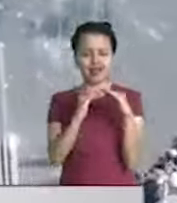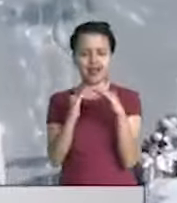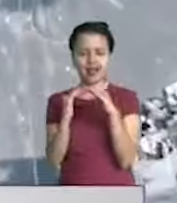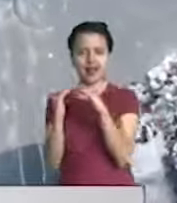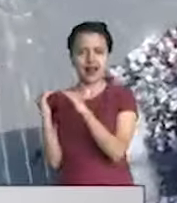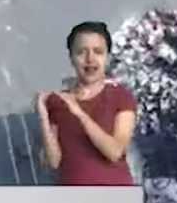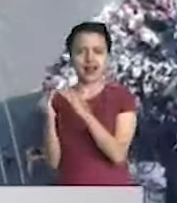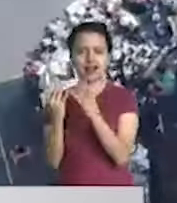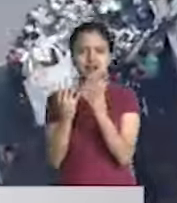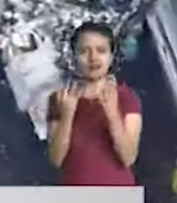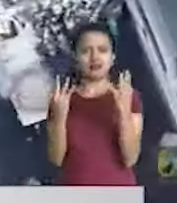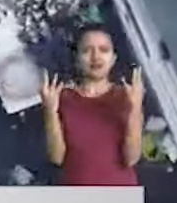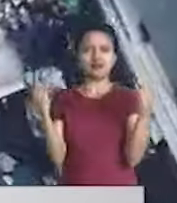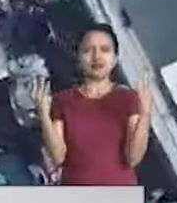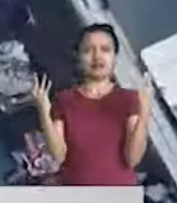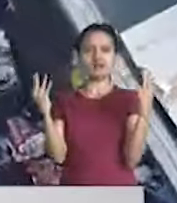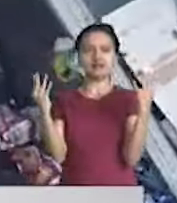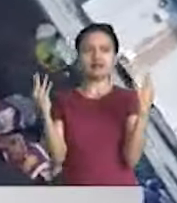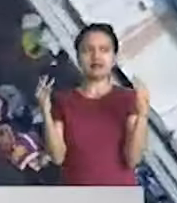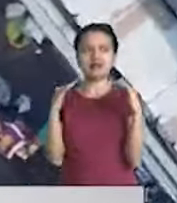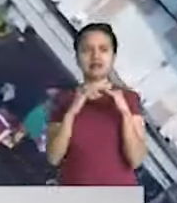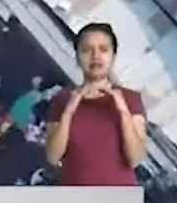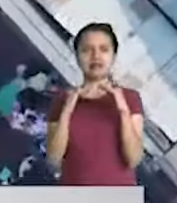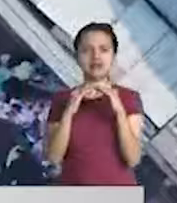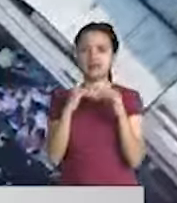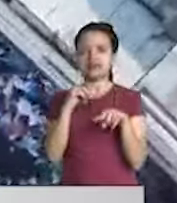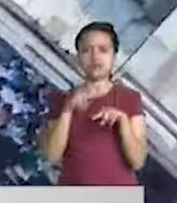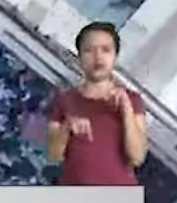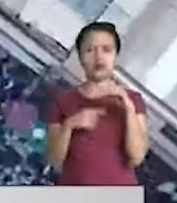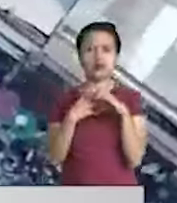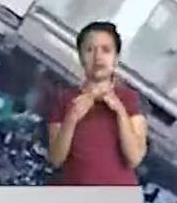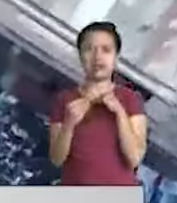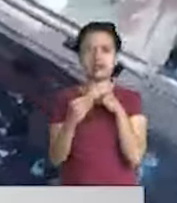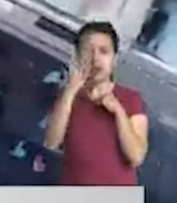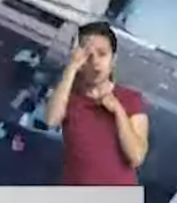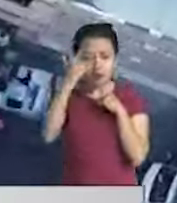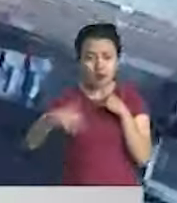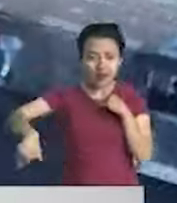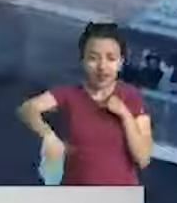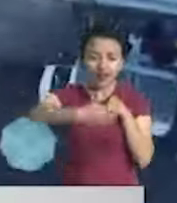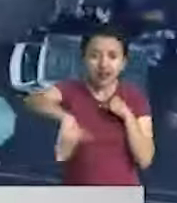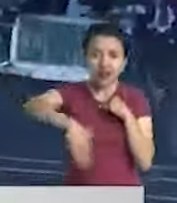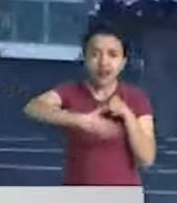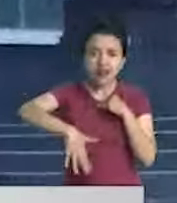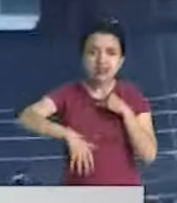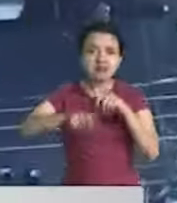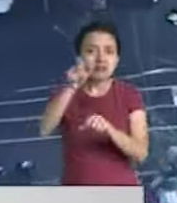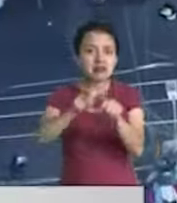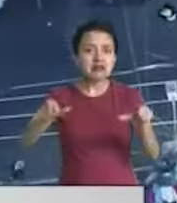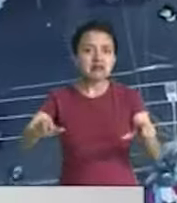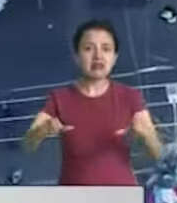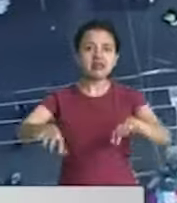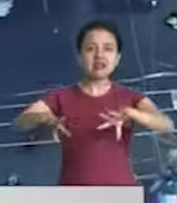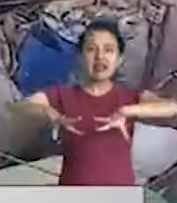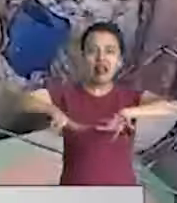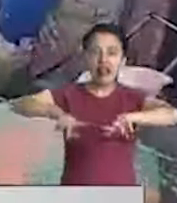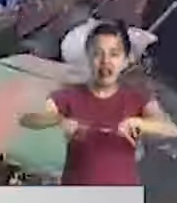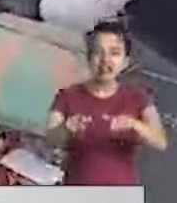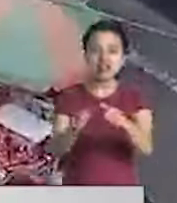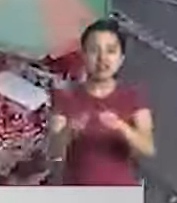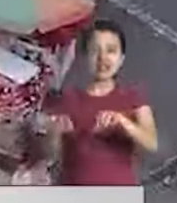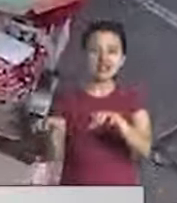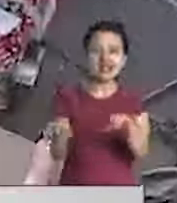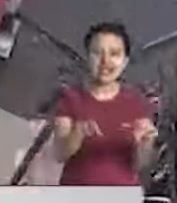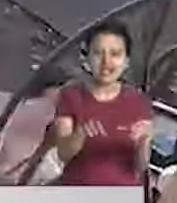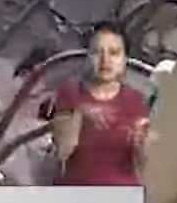delincuentes libres y los ciudadanos atrapados en sus propios hogares, pues a consecuencia del problema de delincuencia que tenemos. Más del 65%